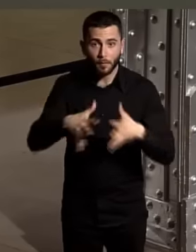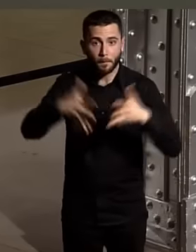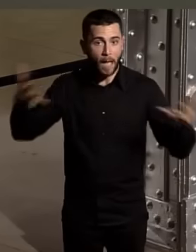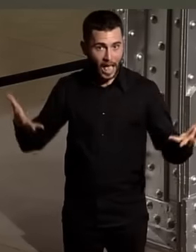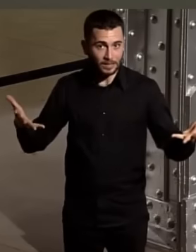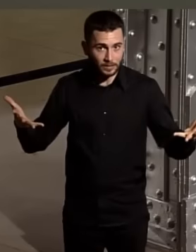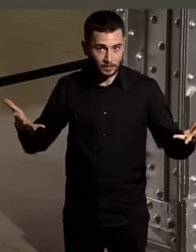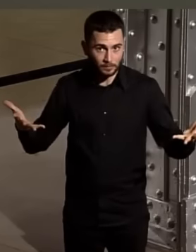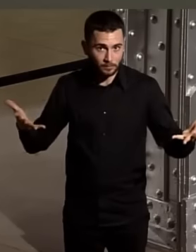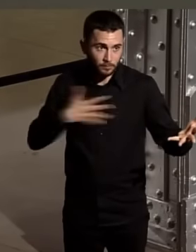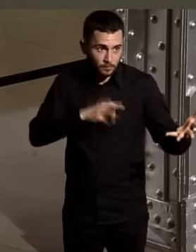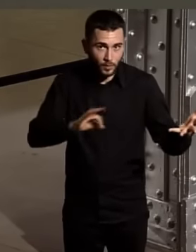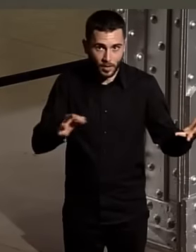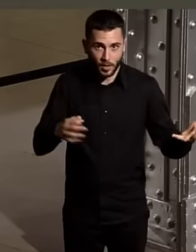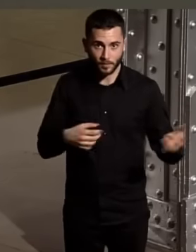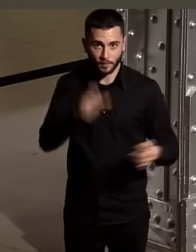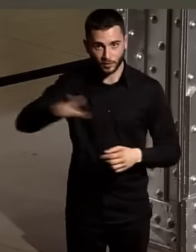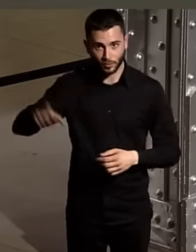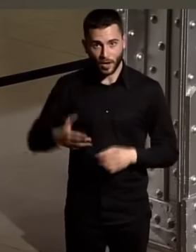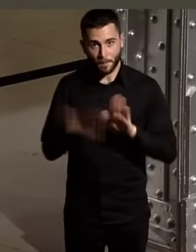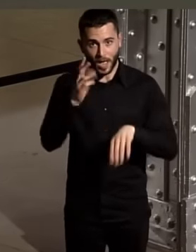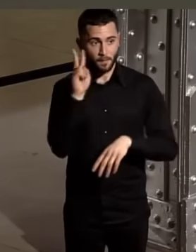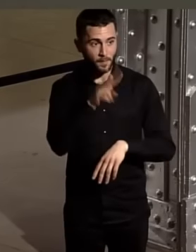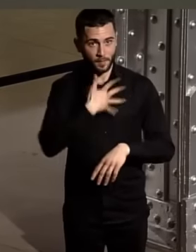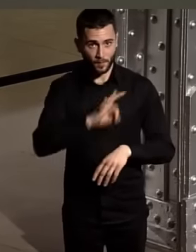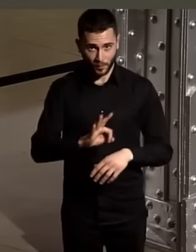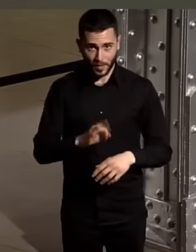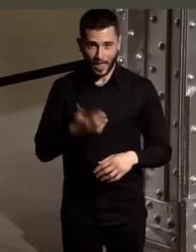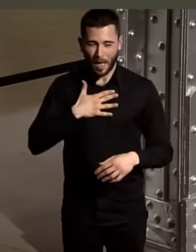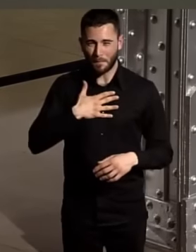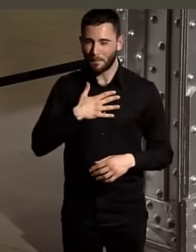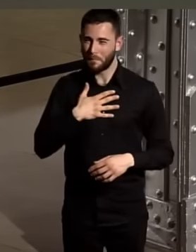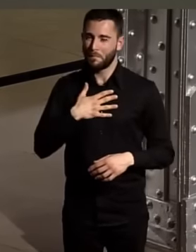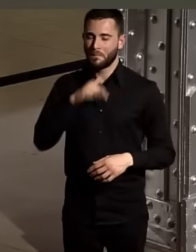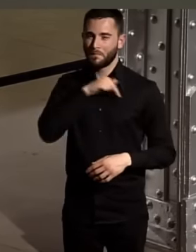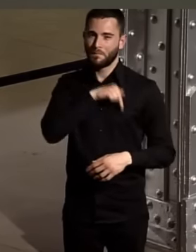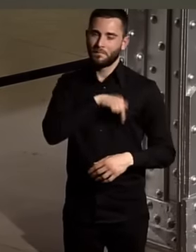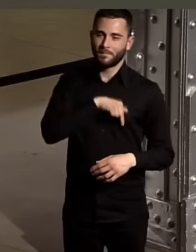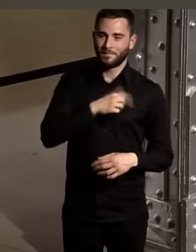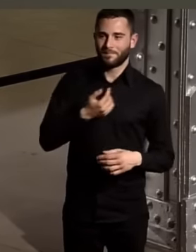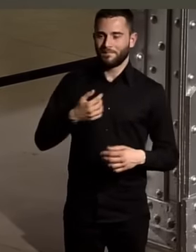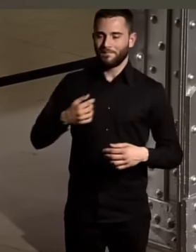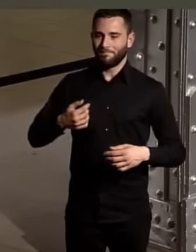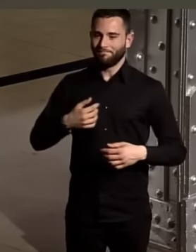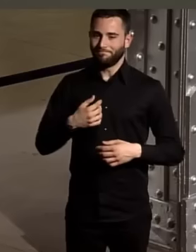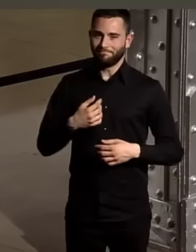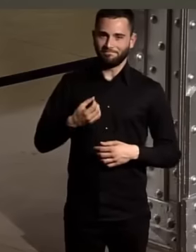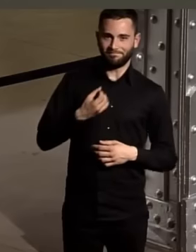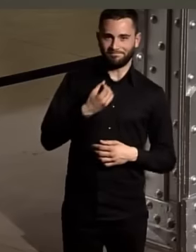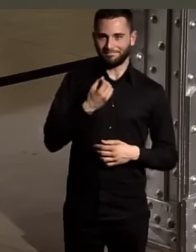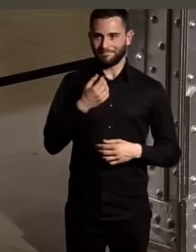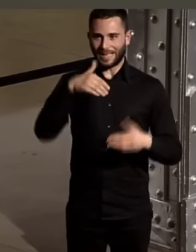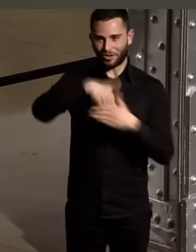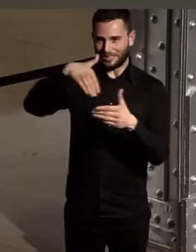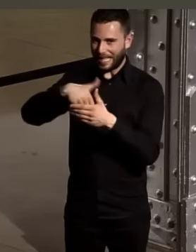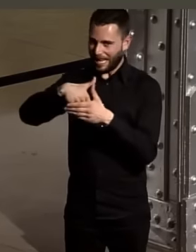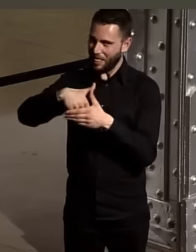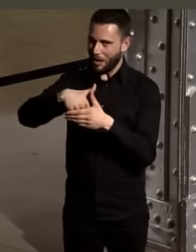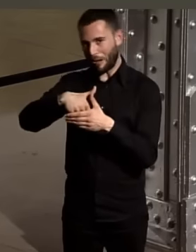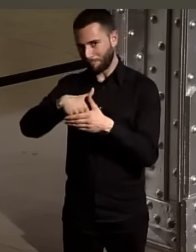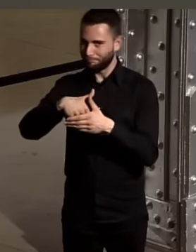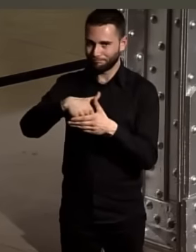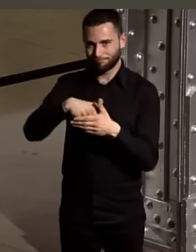amplio pero ostras a mí me resulta un poco insatisfactoria a nivel de contenido el profesor